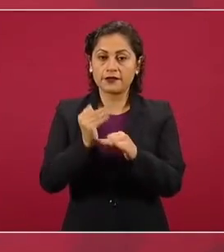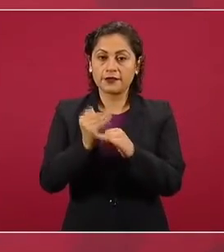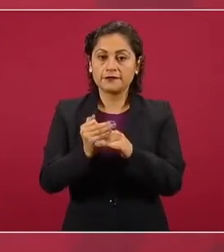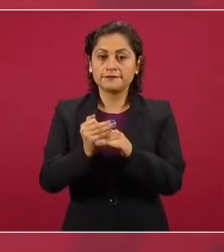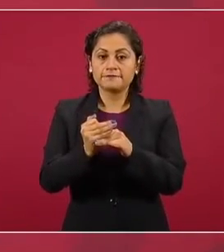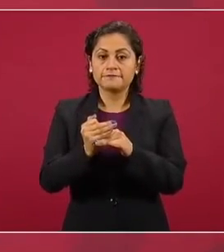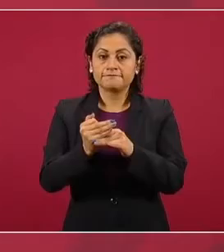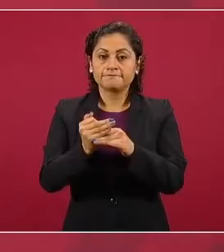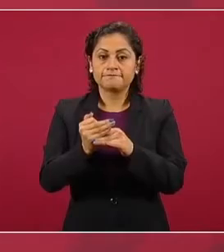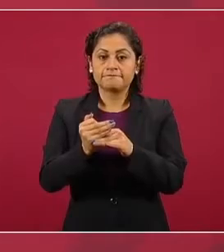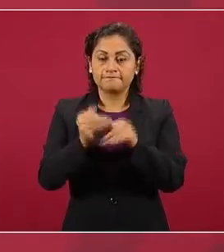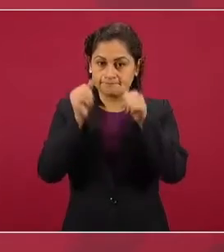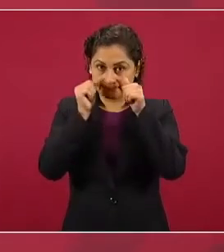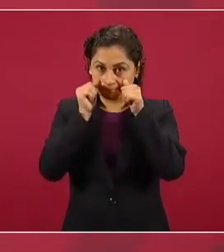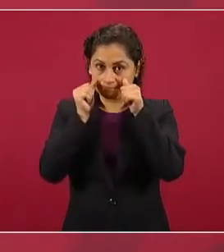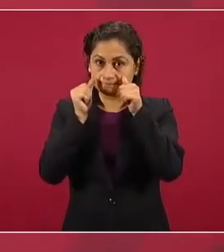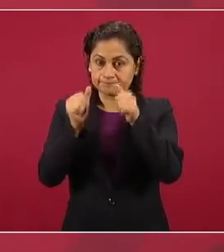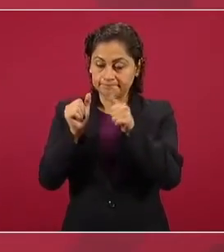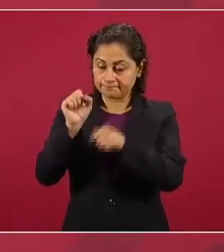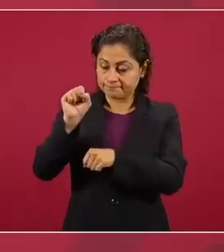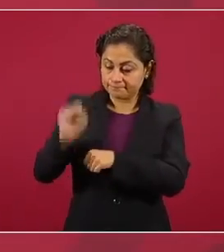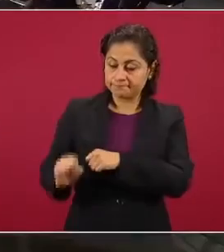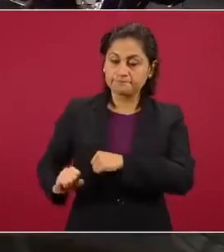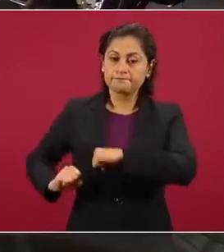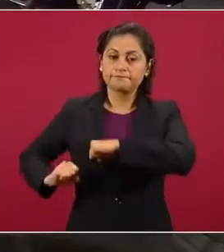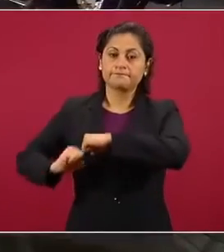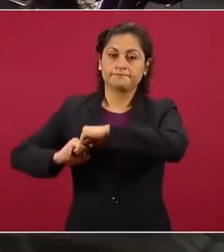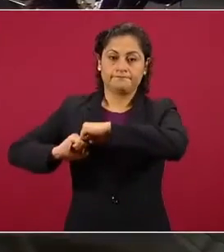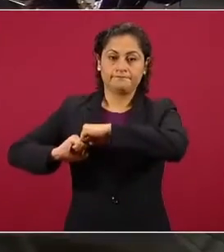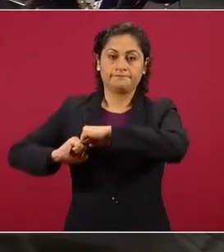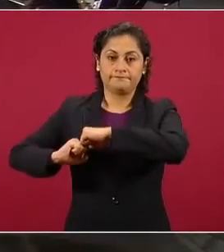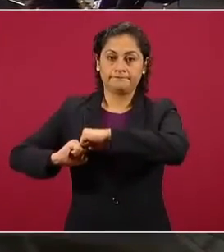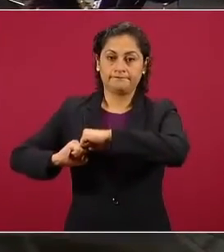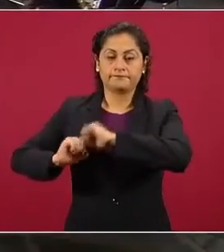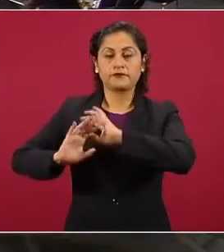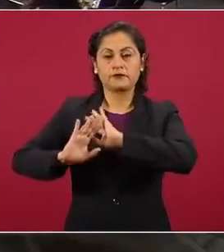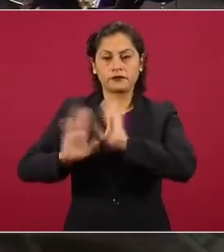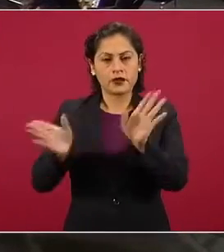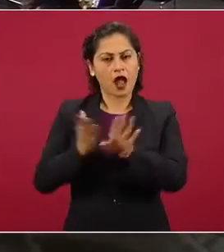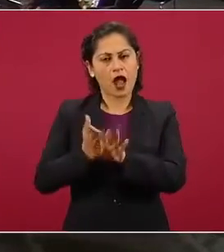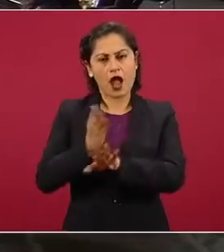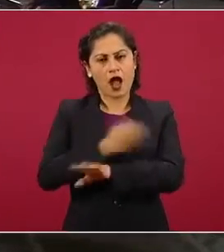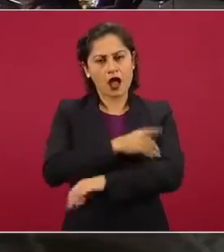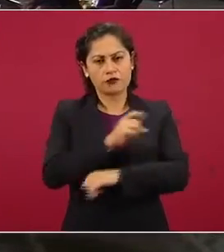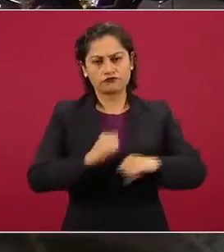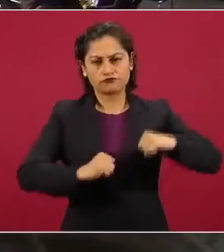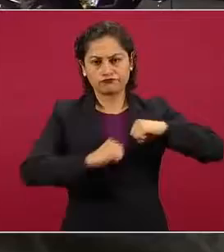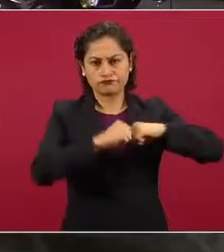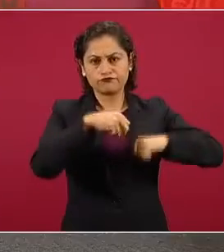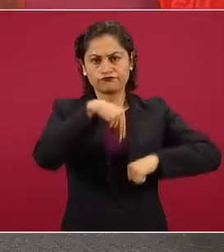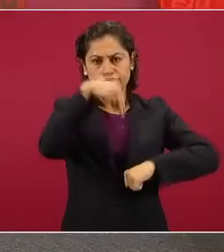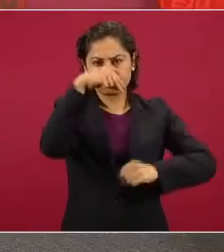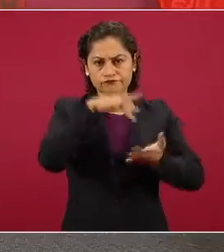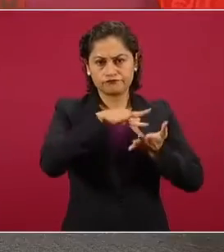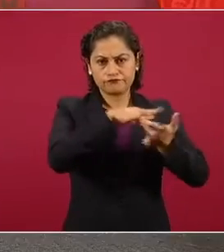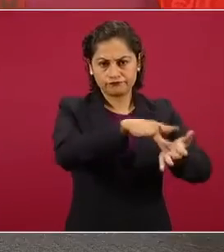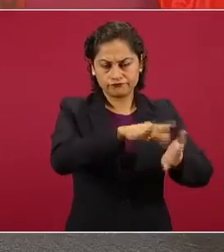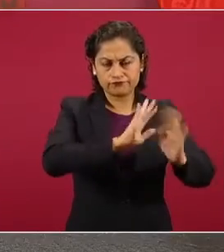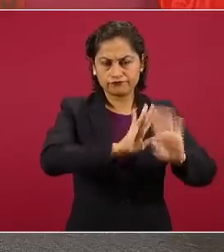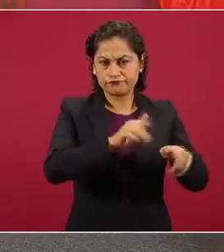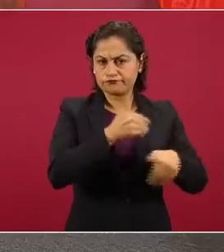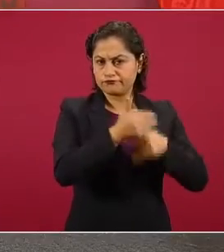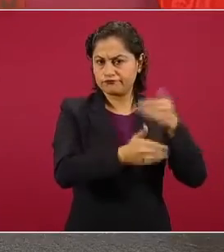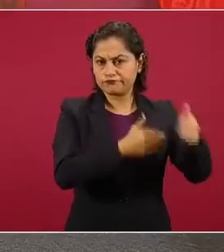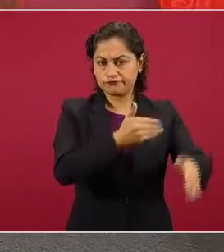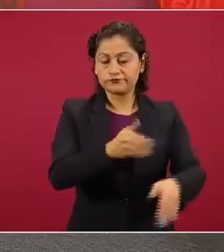con la frontera sur, o sea, ya está la frontera norte, frontera sur, Chetumal en